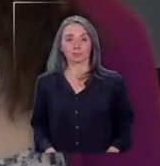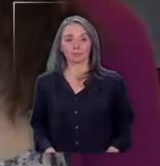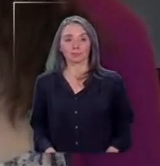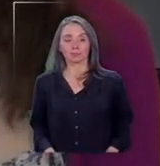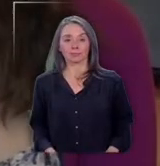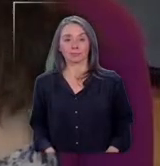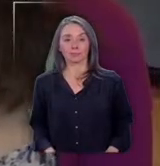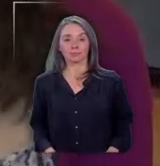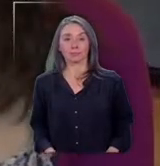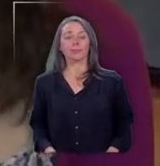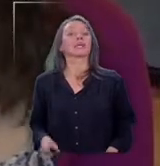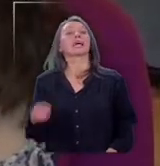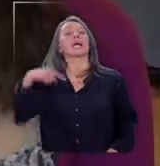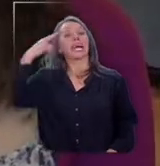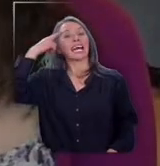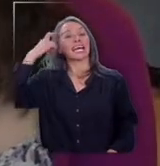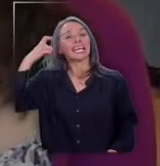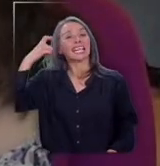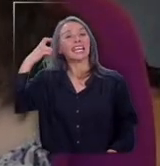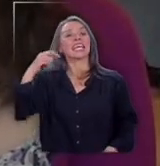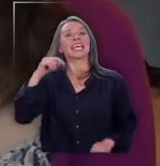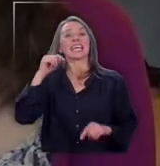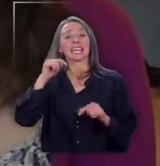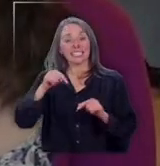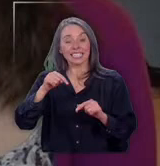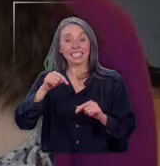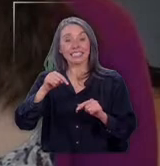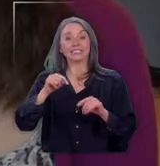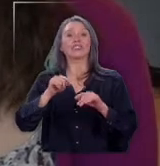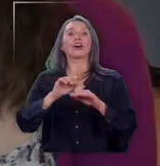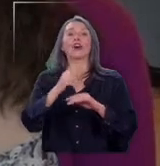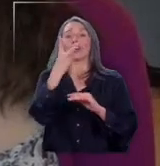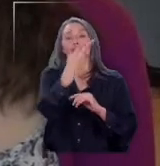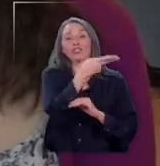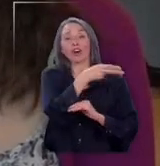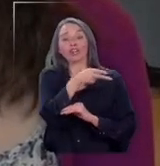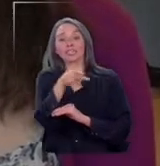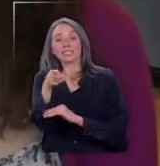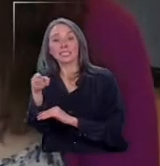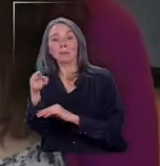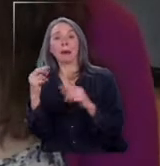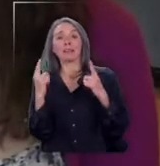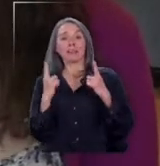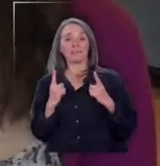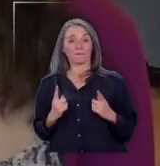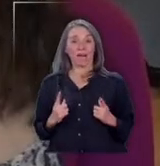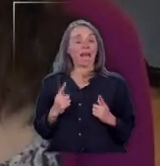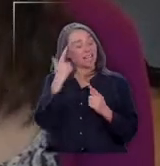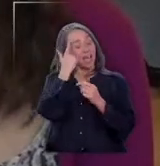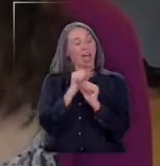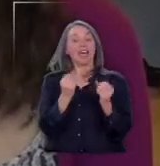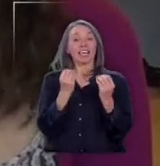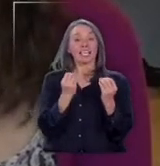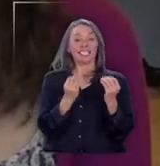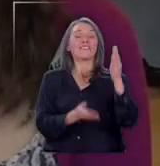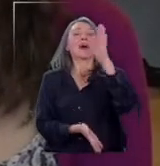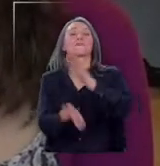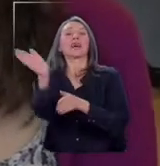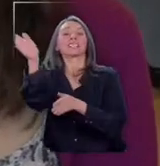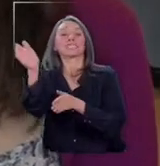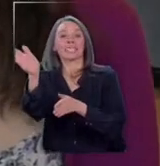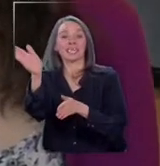bodas se suponía que íbamos a salir de aquí después de dos semanas de unas vacaciones increíbles Y por